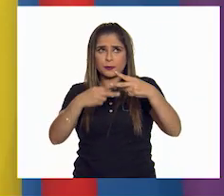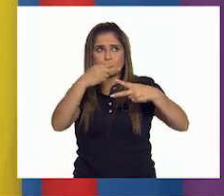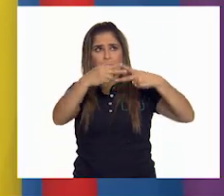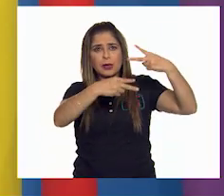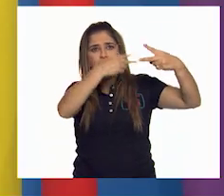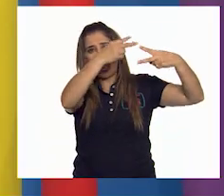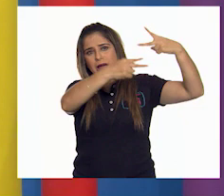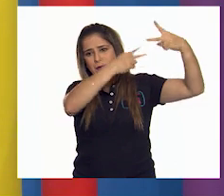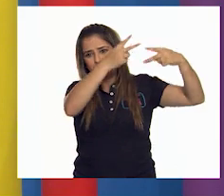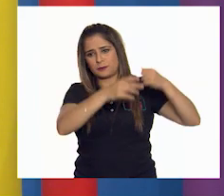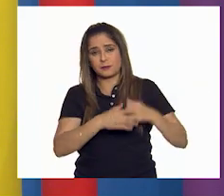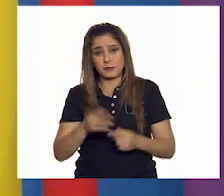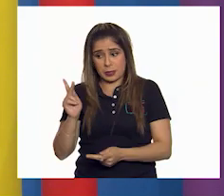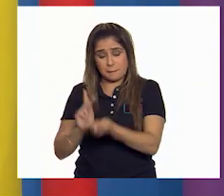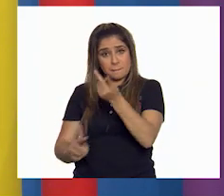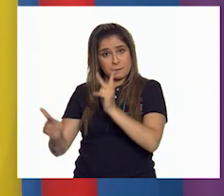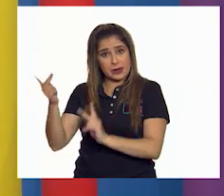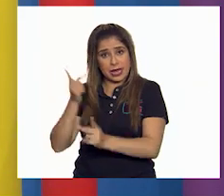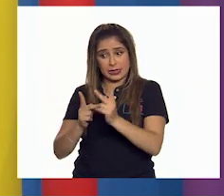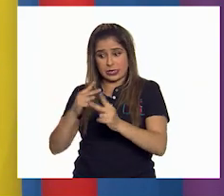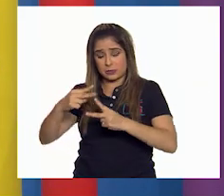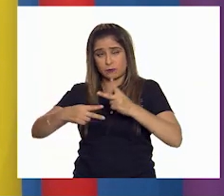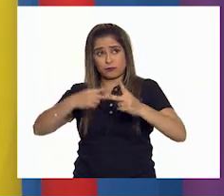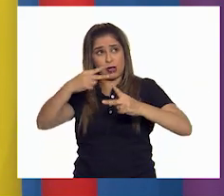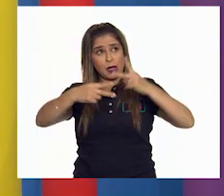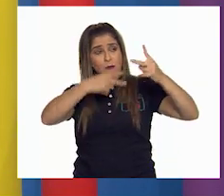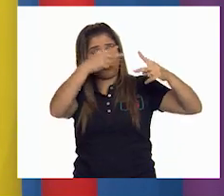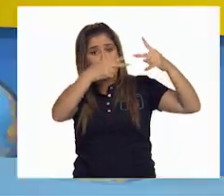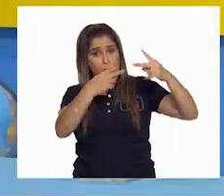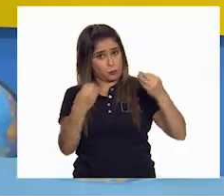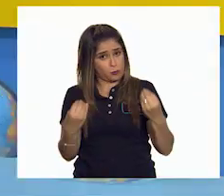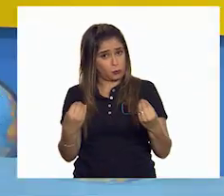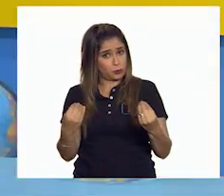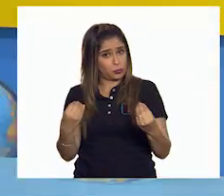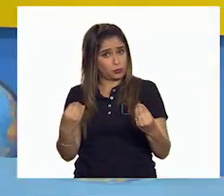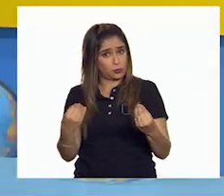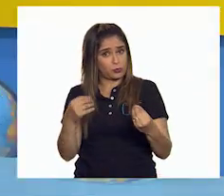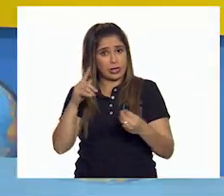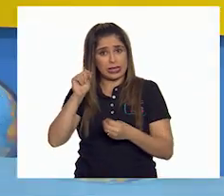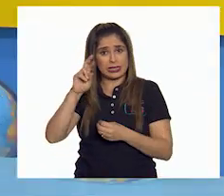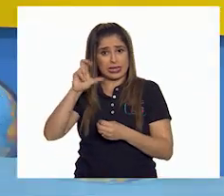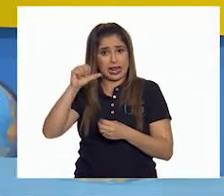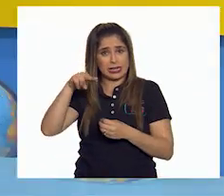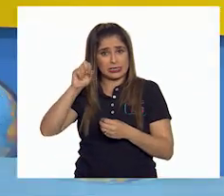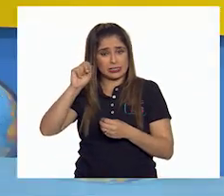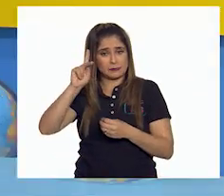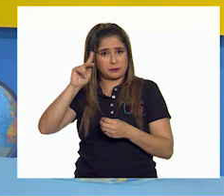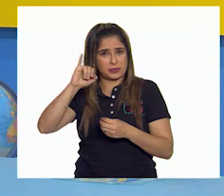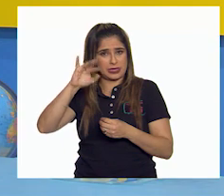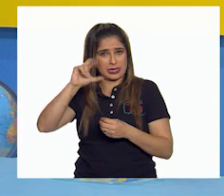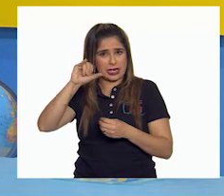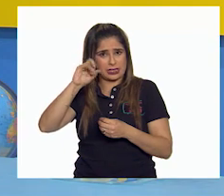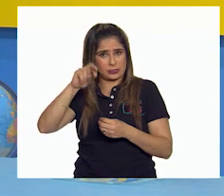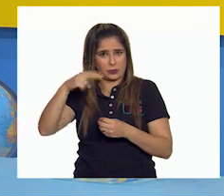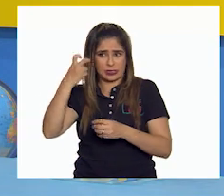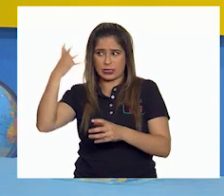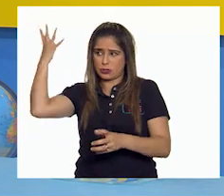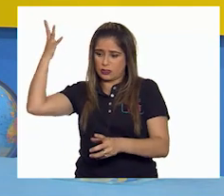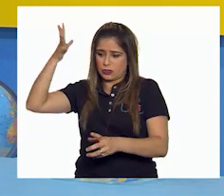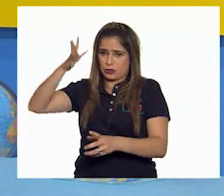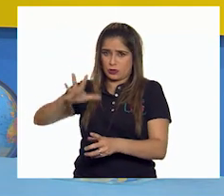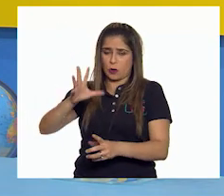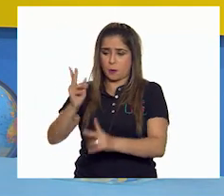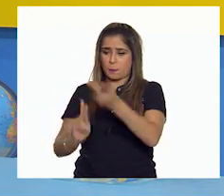de agua que liberan las plantas a la atmósfera mediante la transpiración? Pues es una cantidad importante, alrededor de